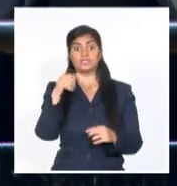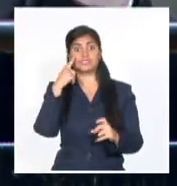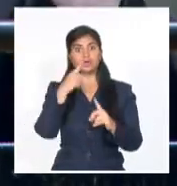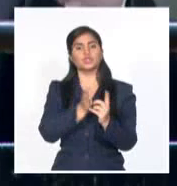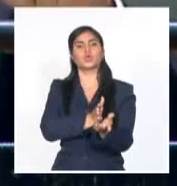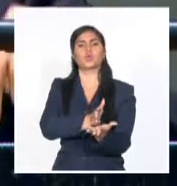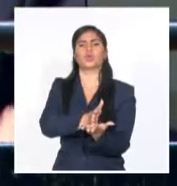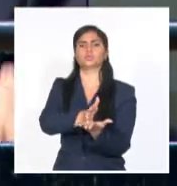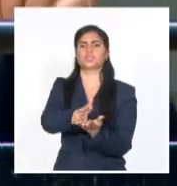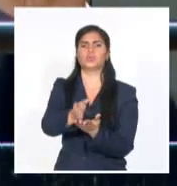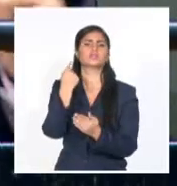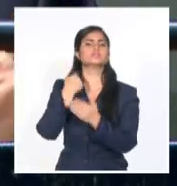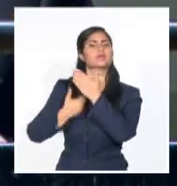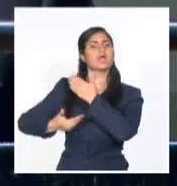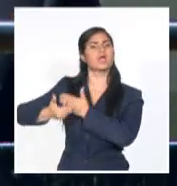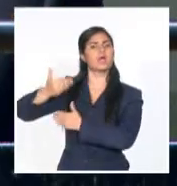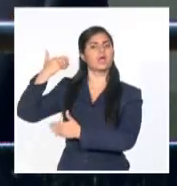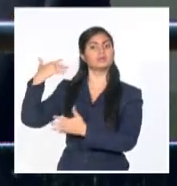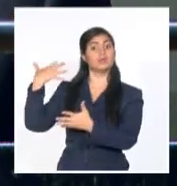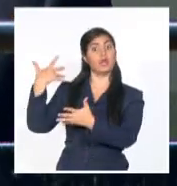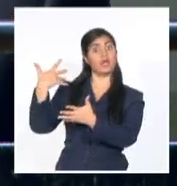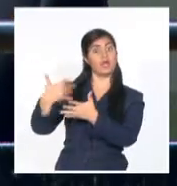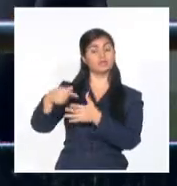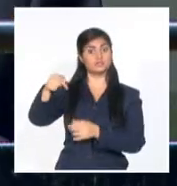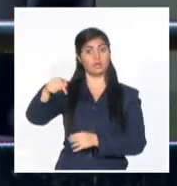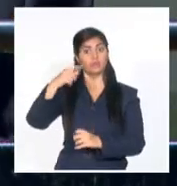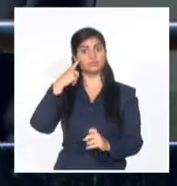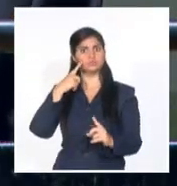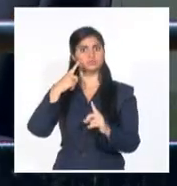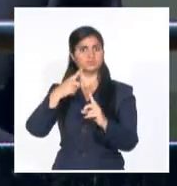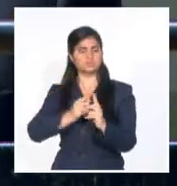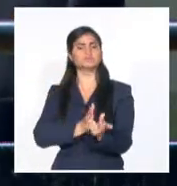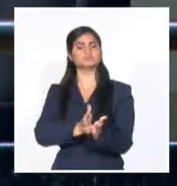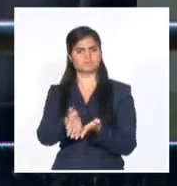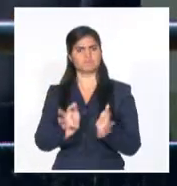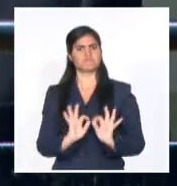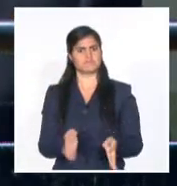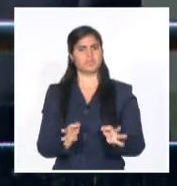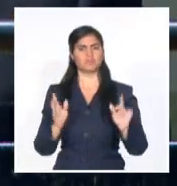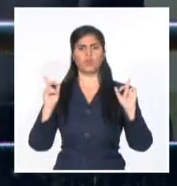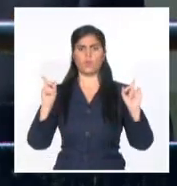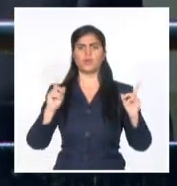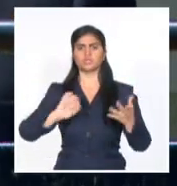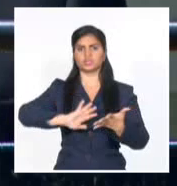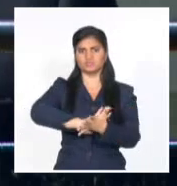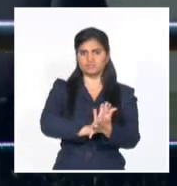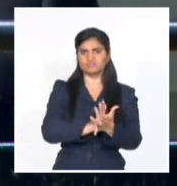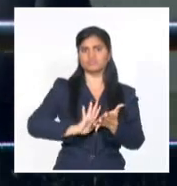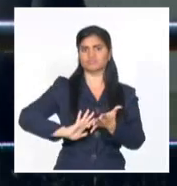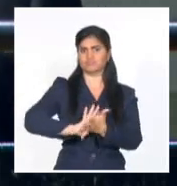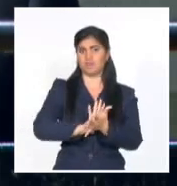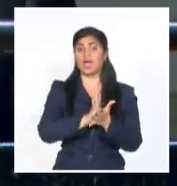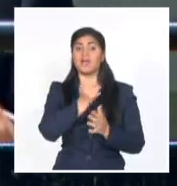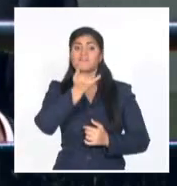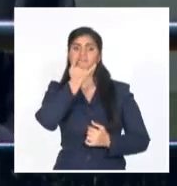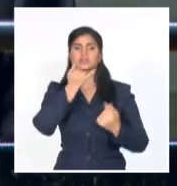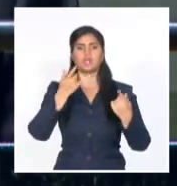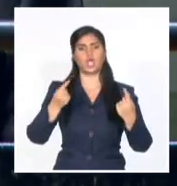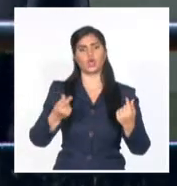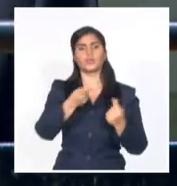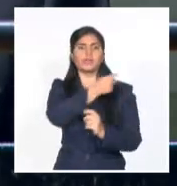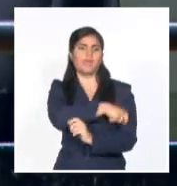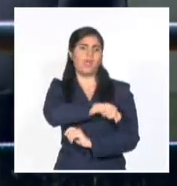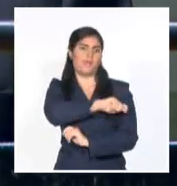desde su origen hasta hoy, los propósitos de la política de coerción económica y máxima